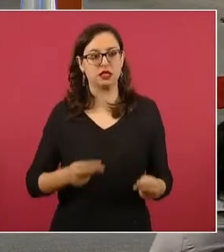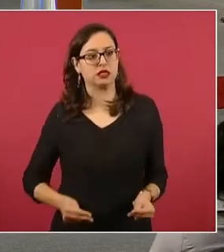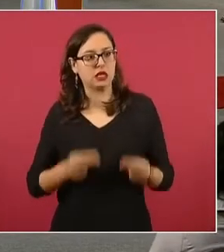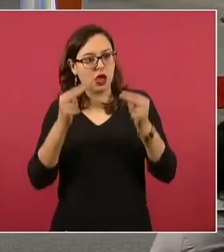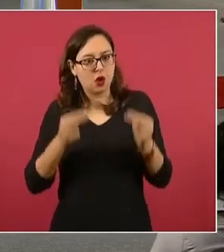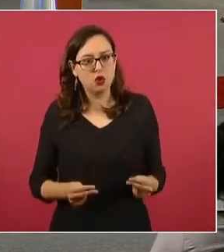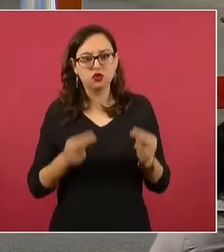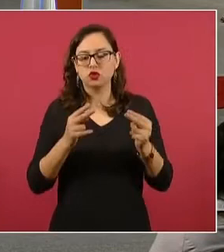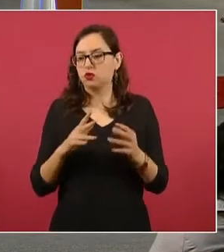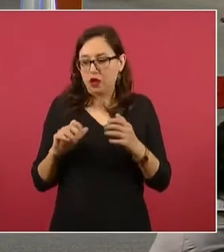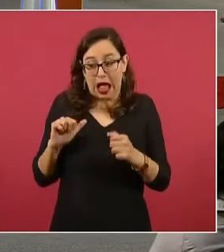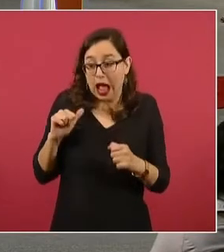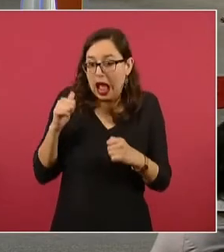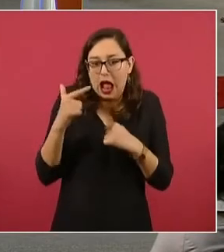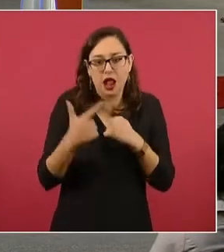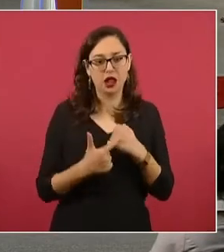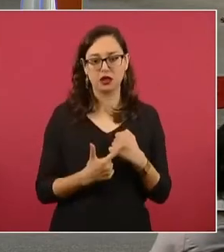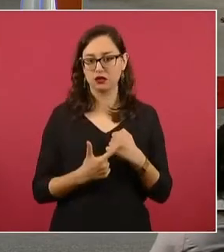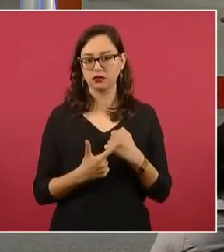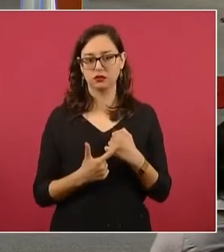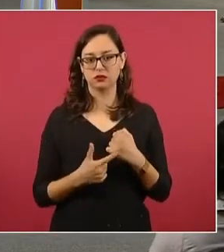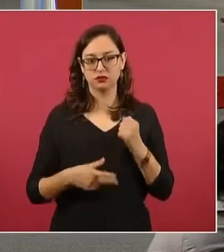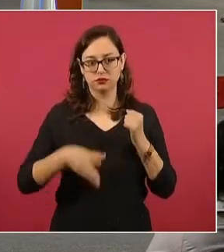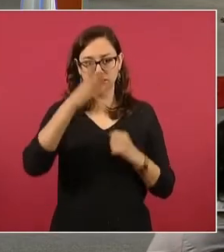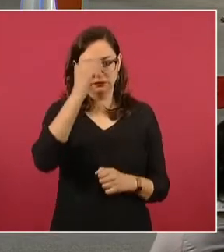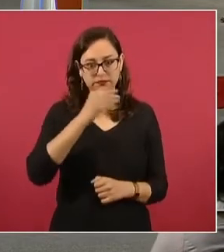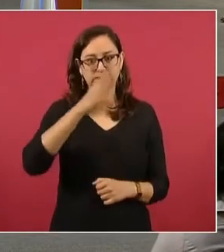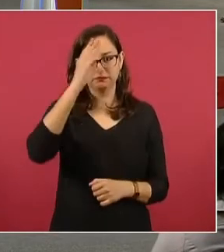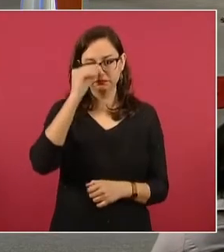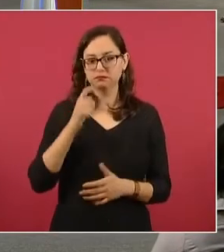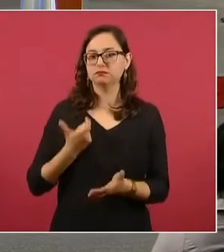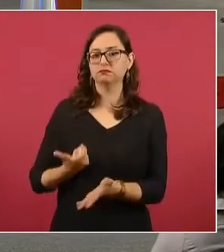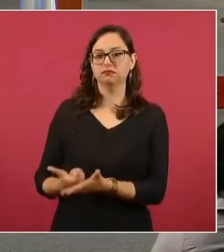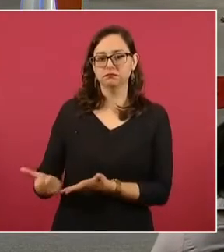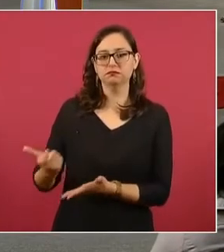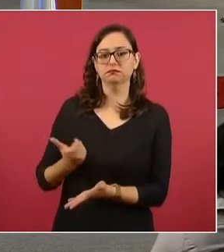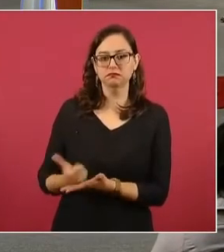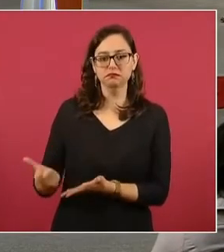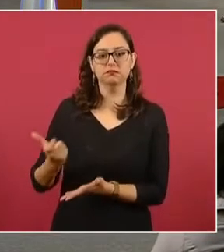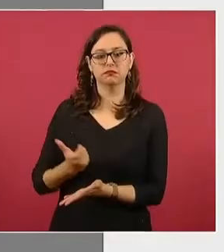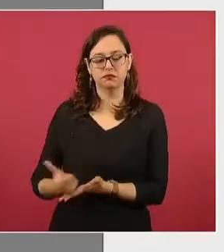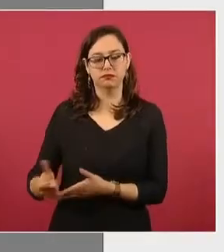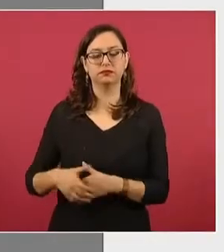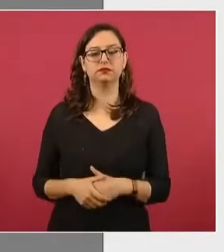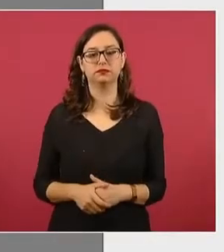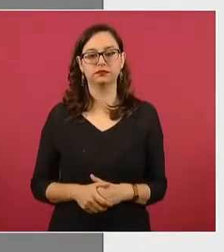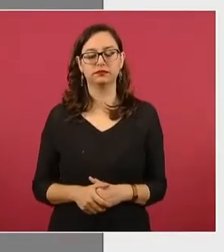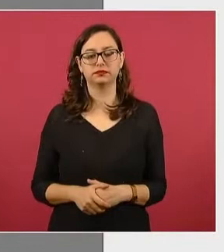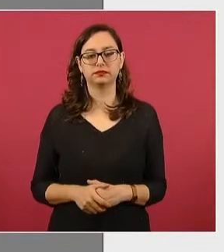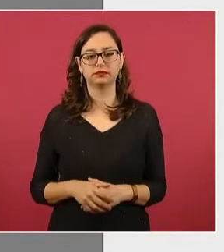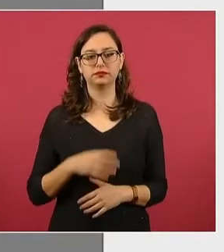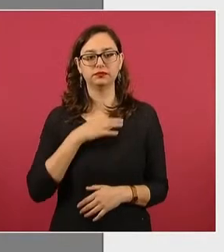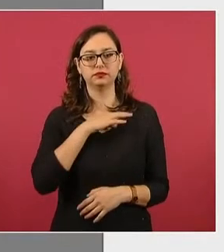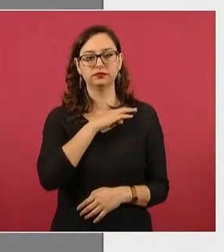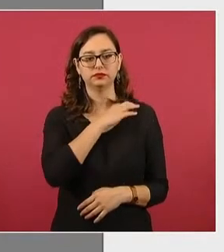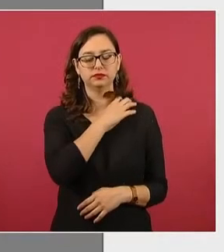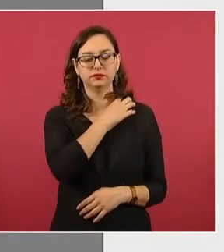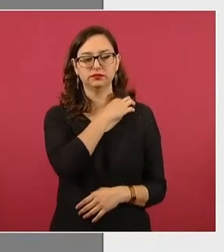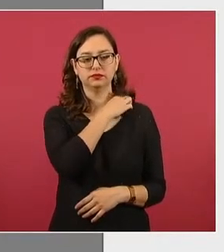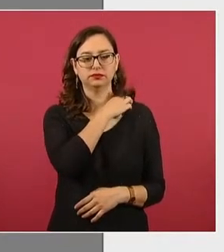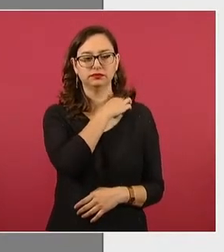comercio, estén de aprendices y se les paga un salario mínimo. Miren